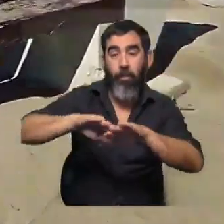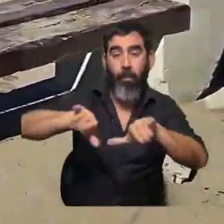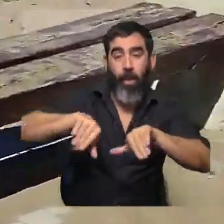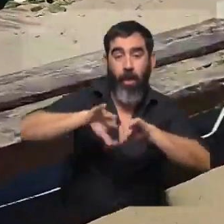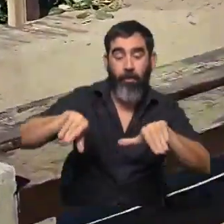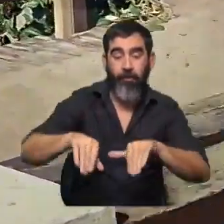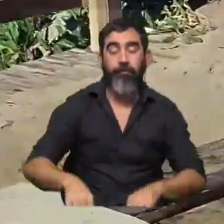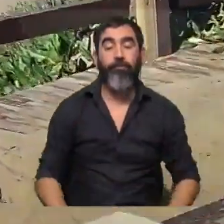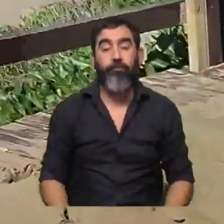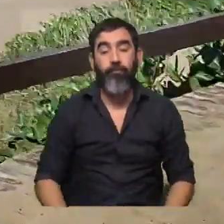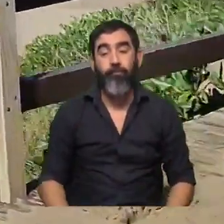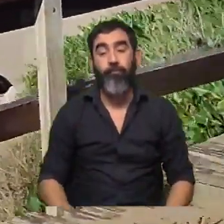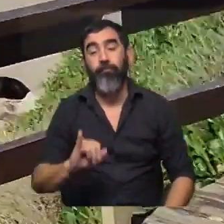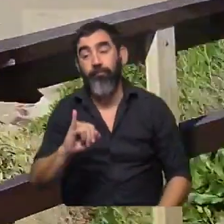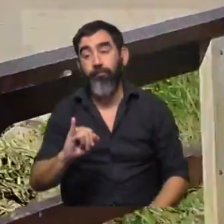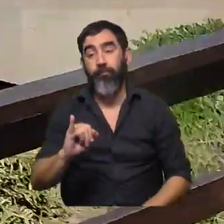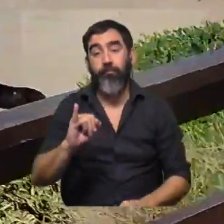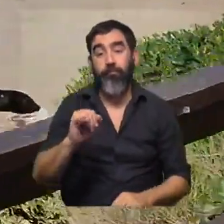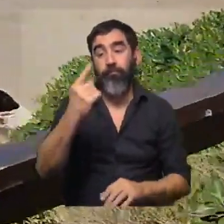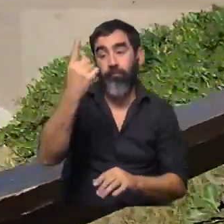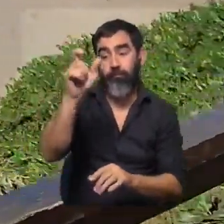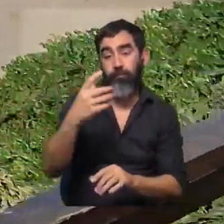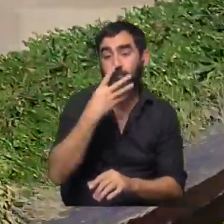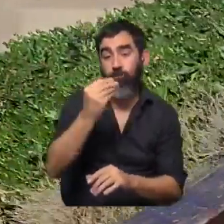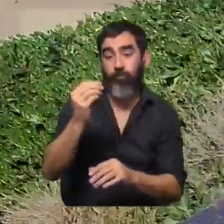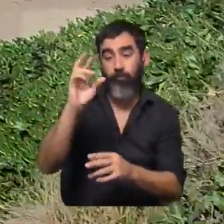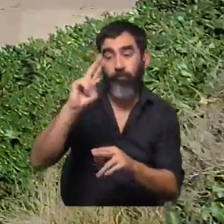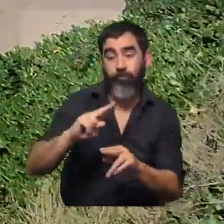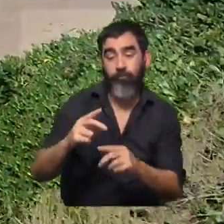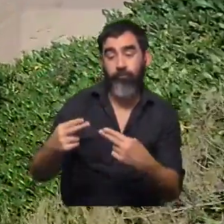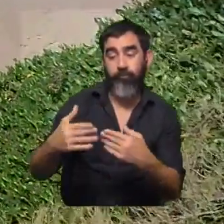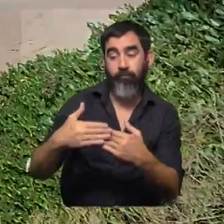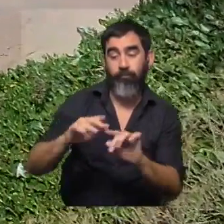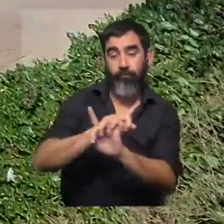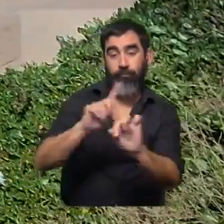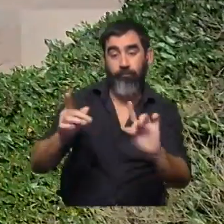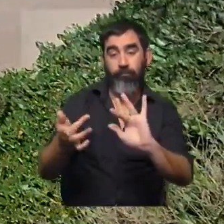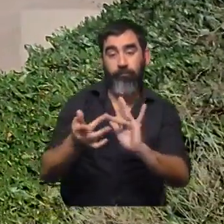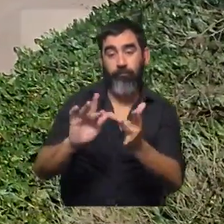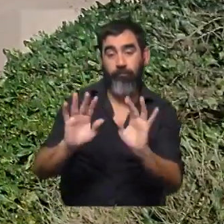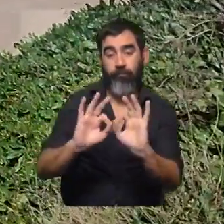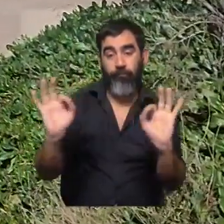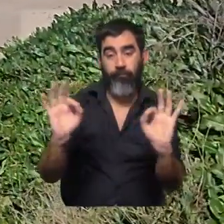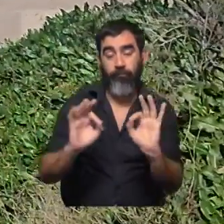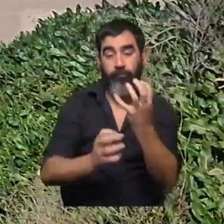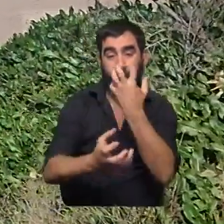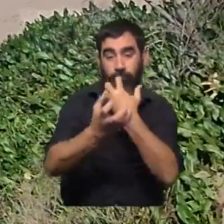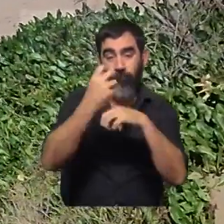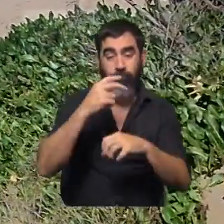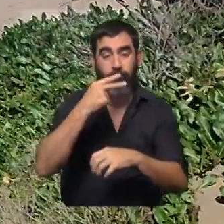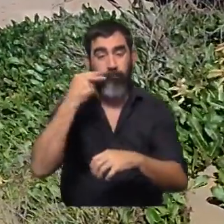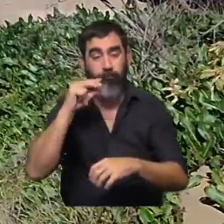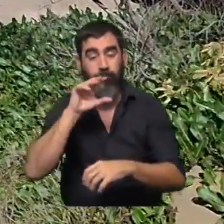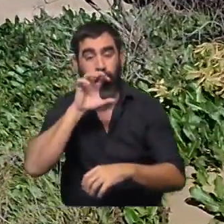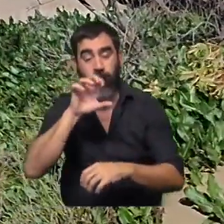hubo casos y que ante la presencia de un ejemplar de lobo marino evitar acercarse y el contacto o acercamiento con mascotas, consejo